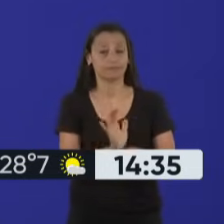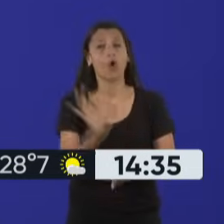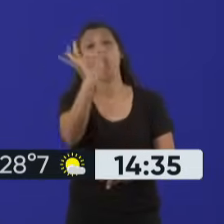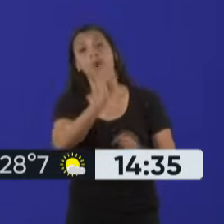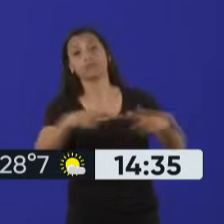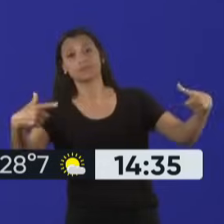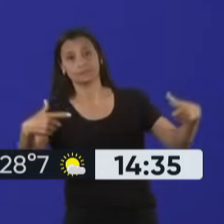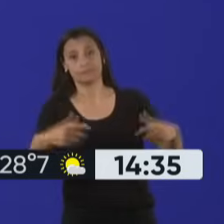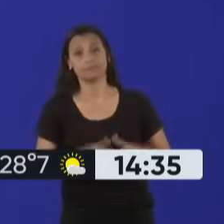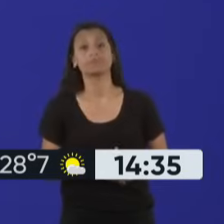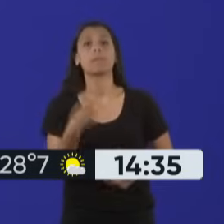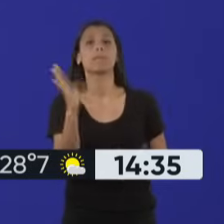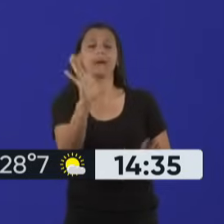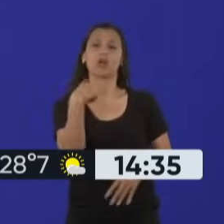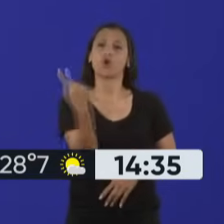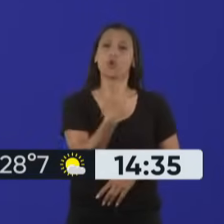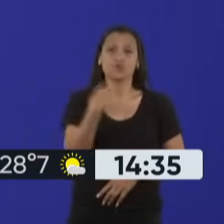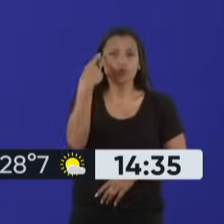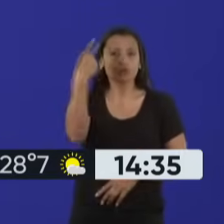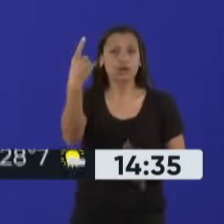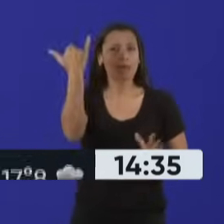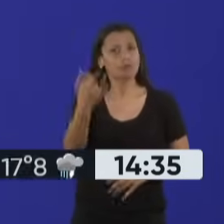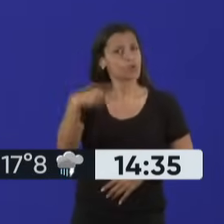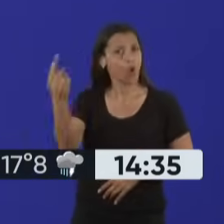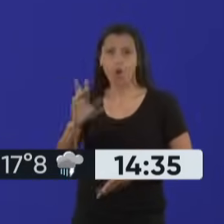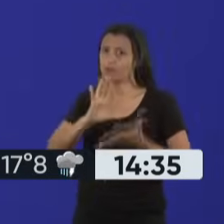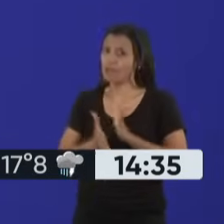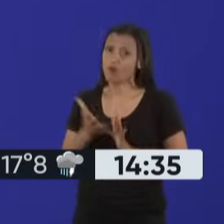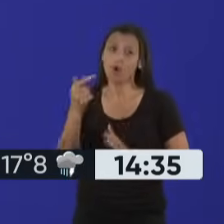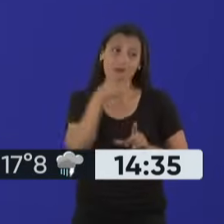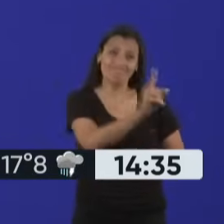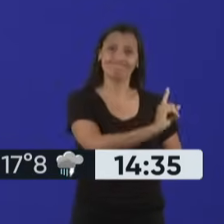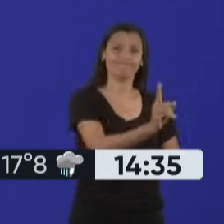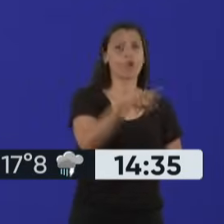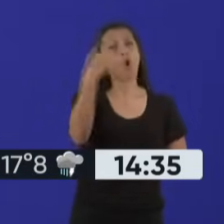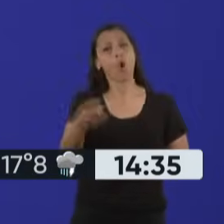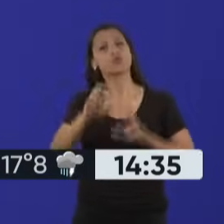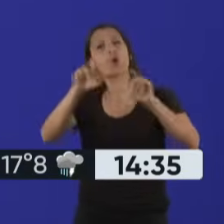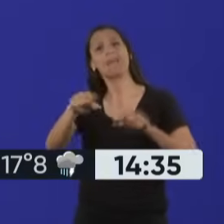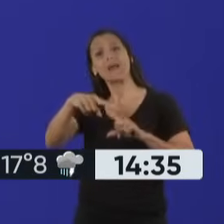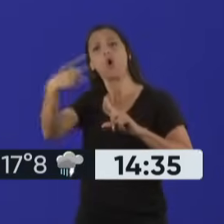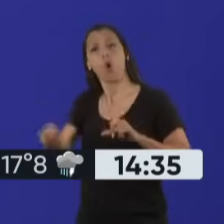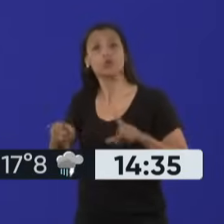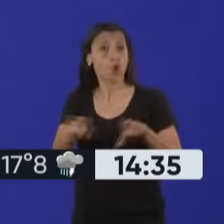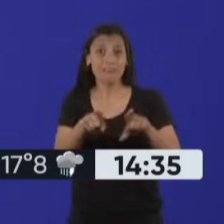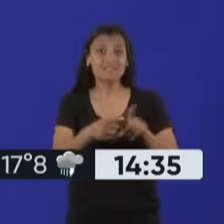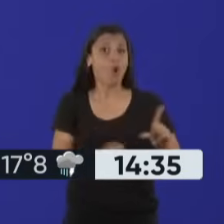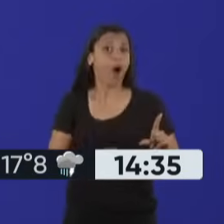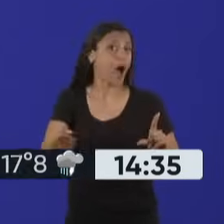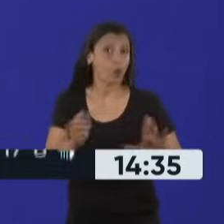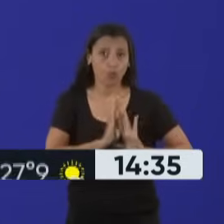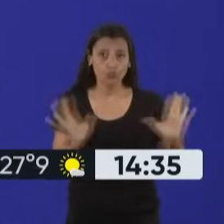Sin embargo, nosotros creíamos que había otra forma también de encarar el ajuste y de que el ajuste fuera expansivo.